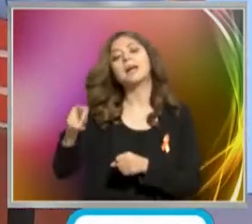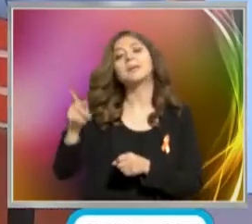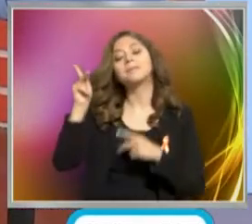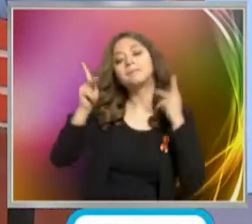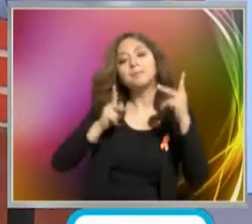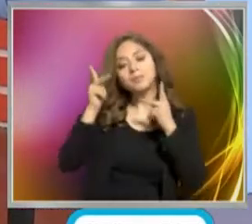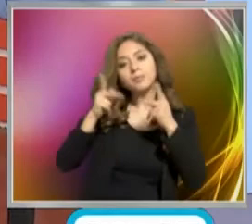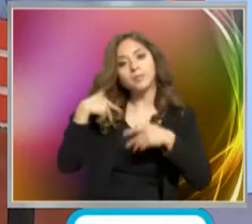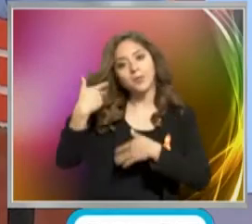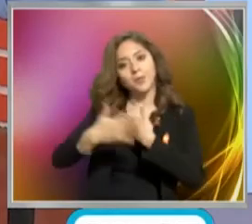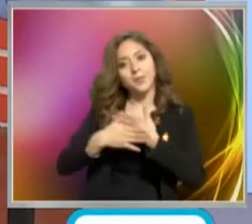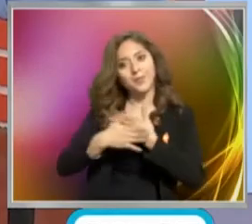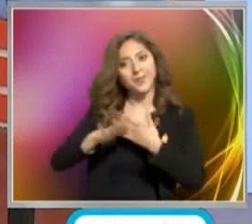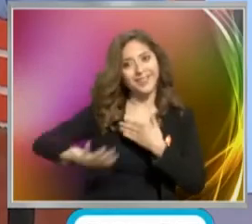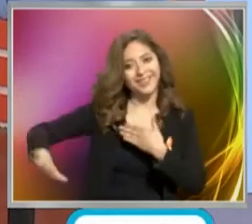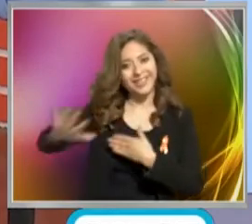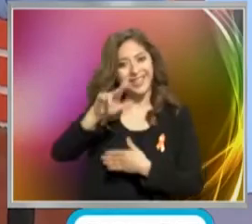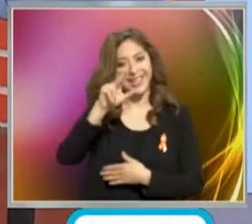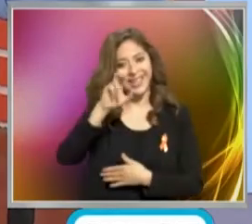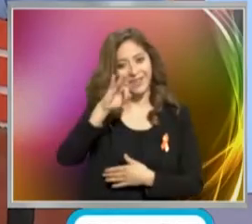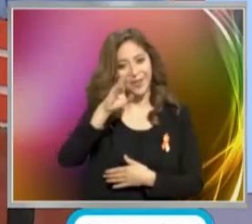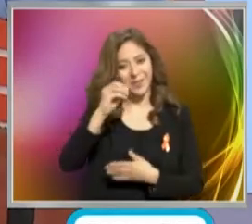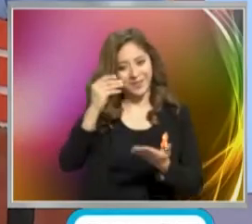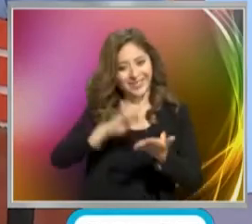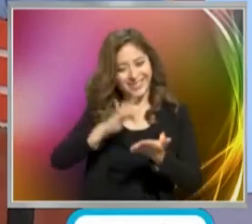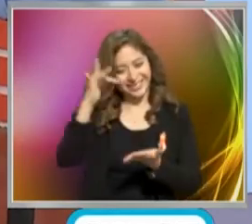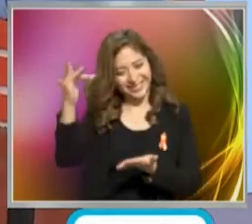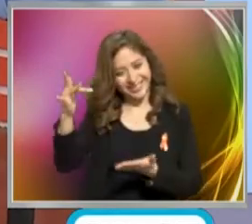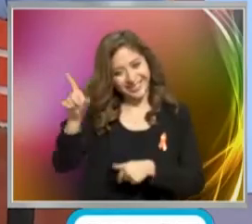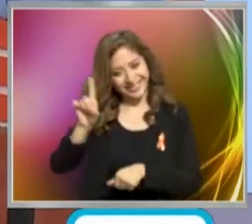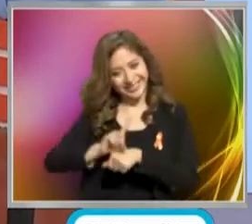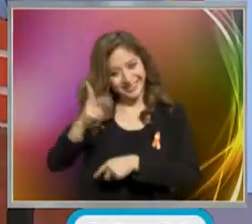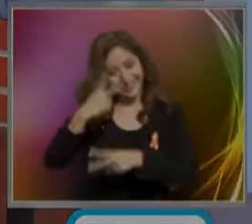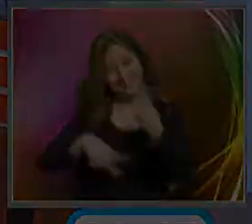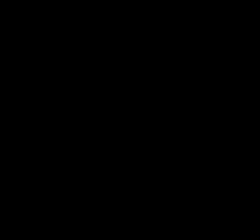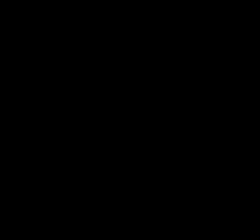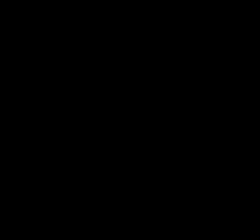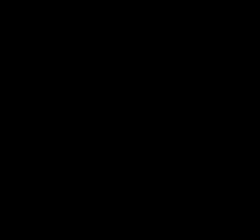Claro que sí, con mucho gusto el los Paseo esperamos. de la Reforma. Bueno, hasta luego. Muchas gracias. Que estés muy bien. Y ahora...